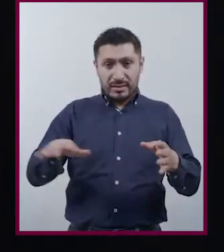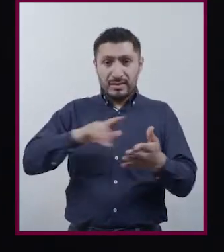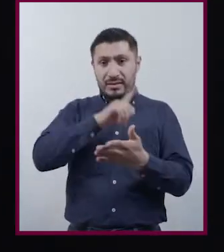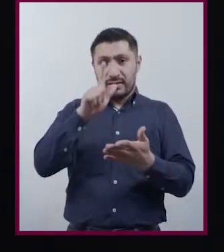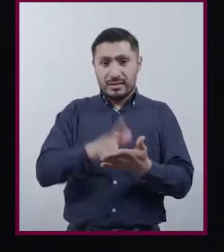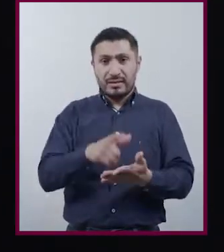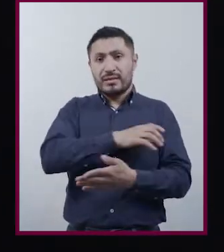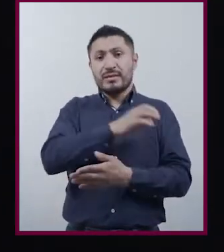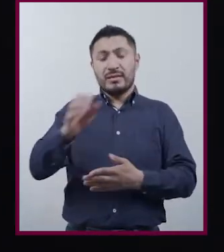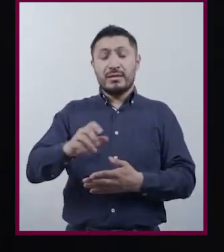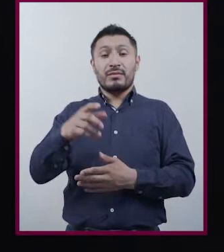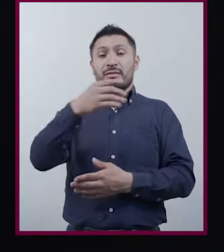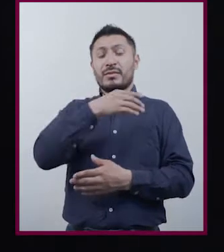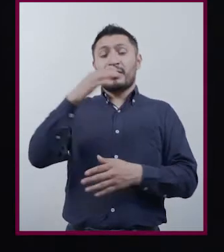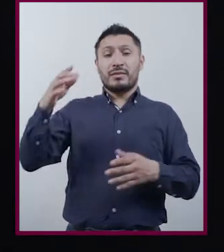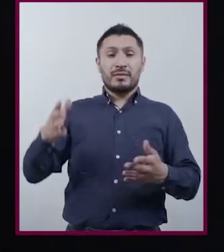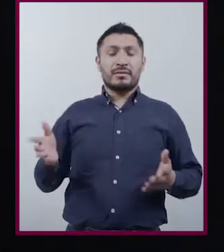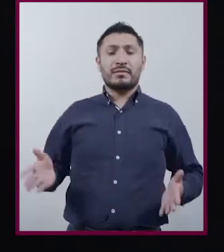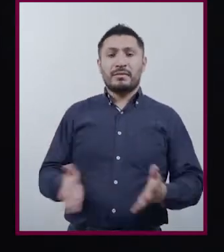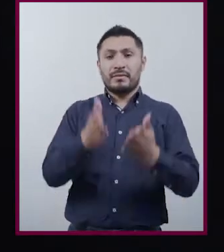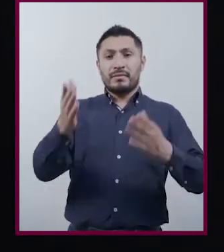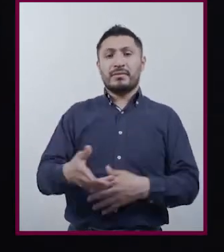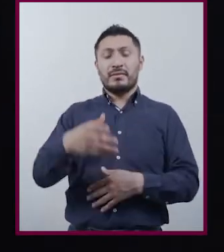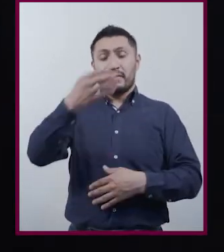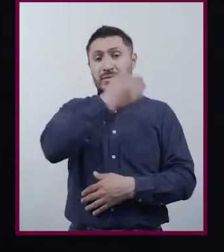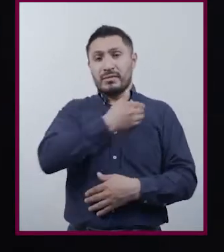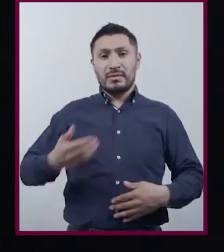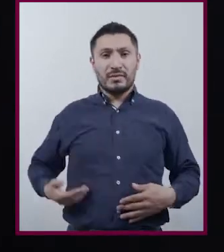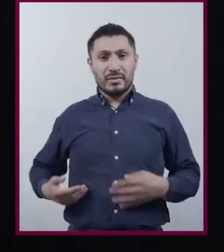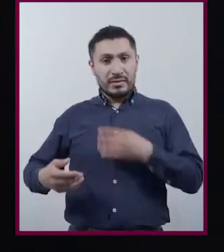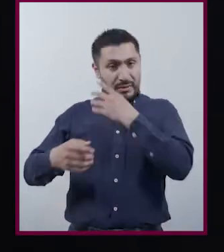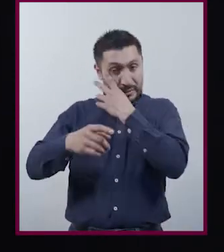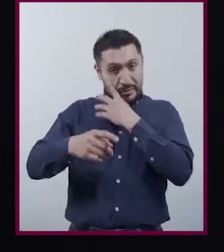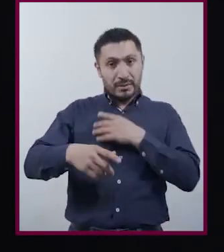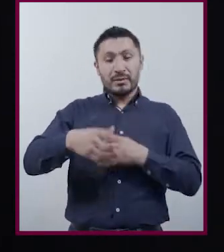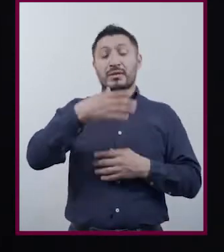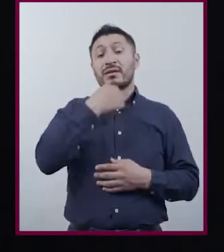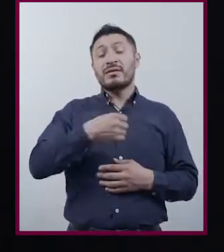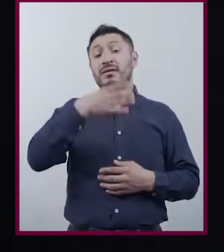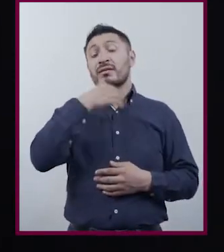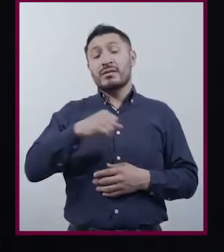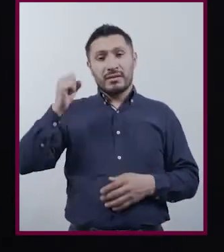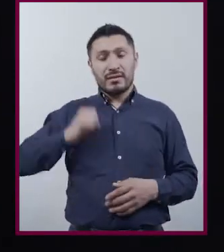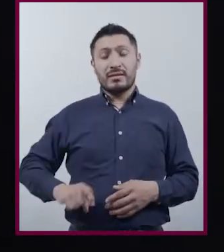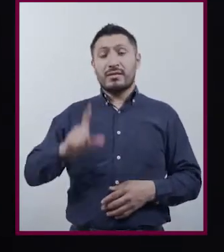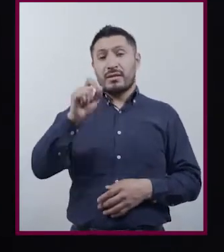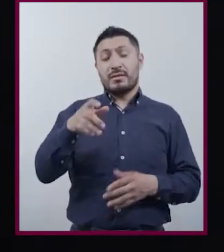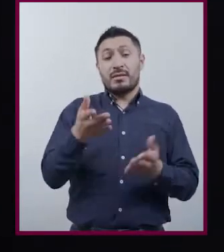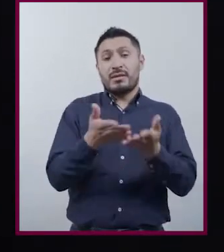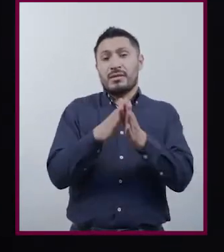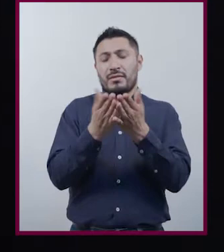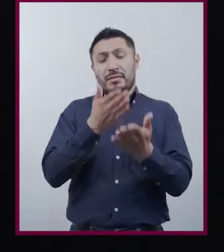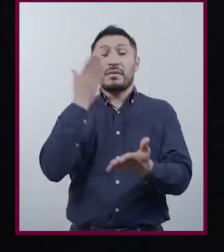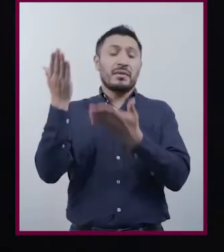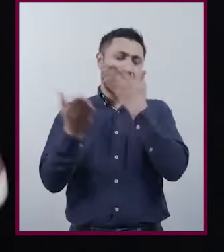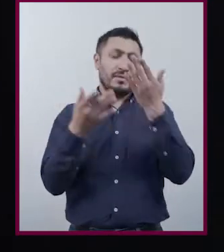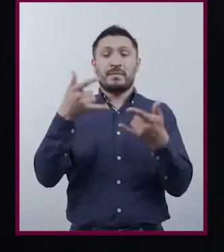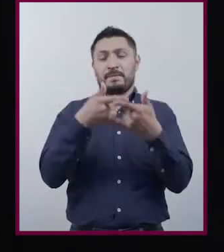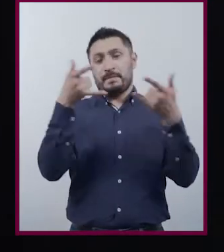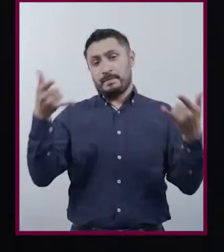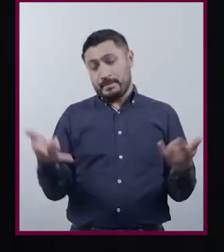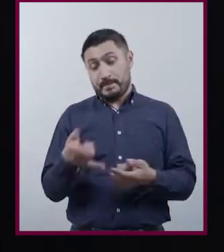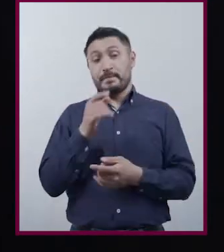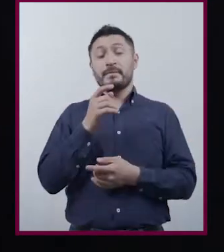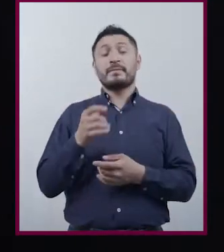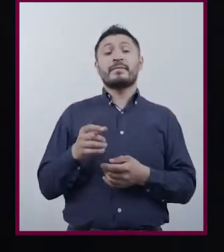el presidente Lázaro Cárdenas en los años 30 del siglo XX. Después de todo, las novelas también sirven para estudiar la historia. De